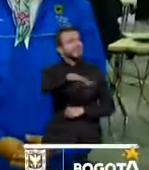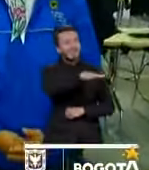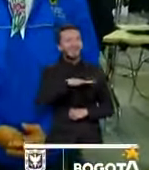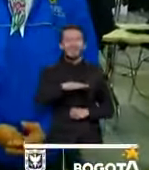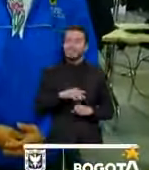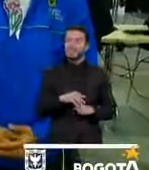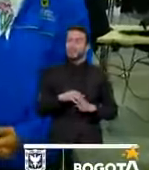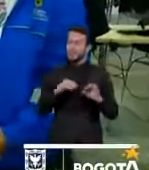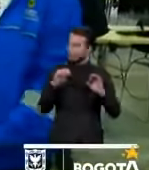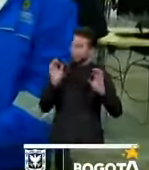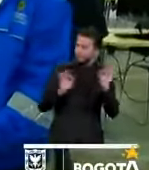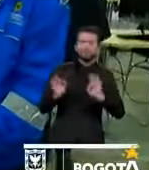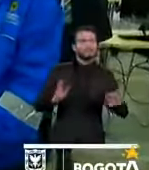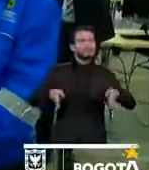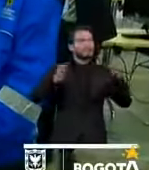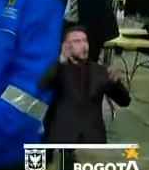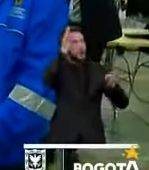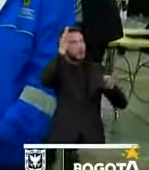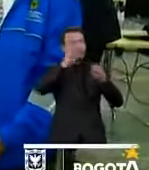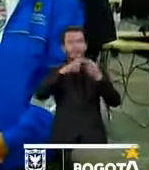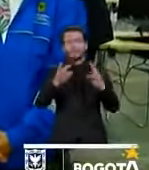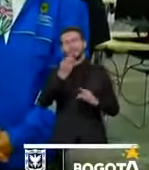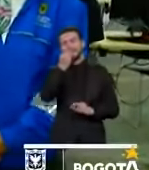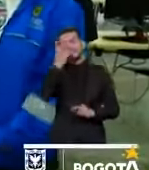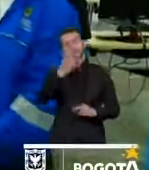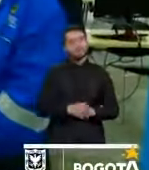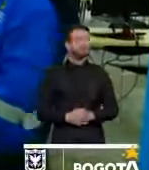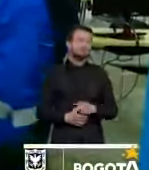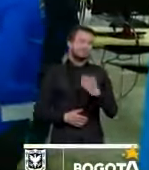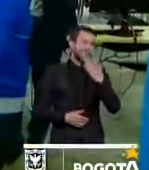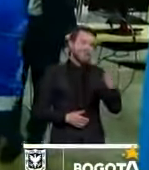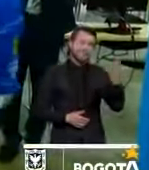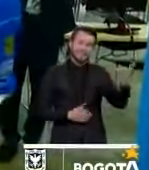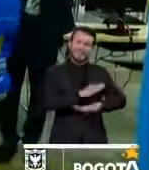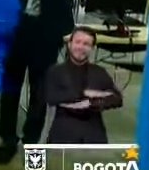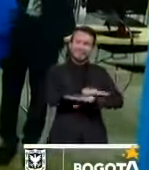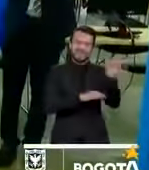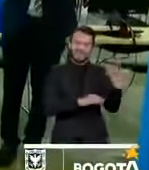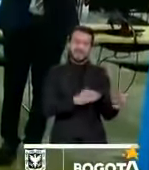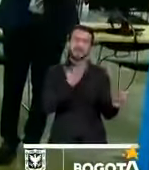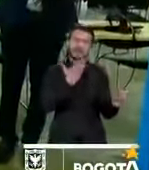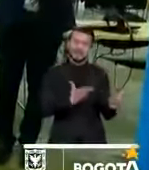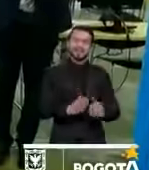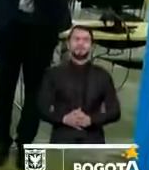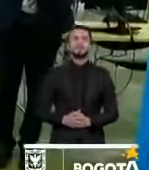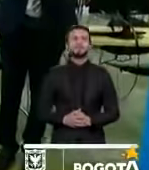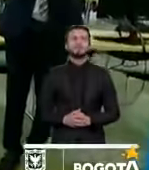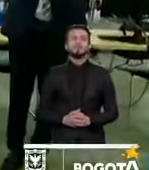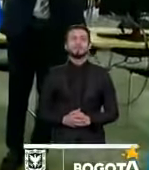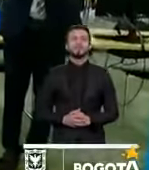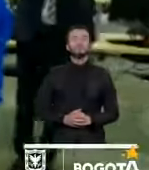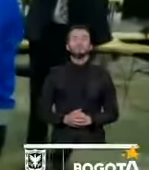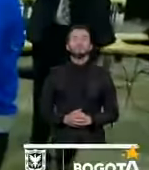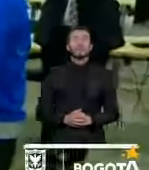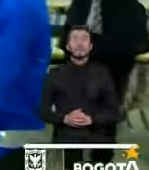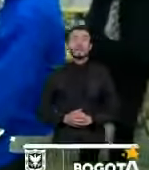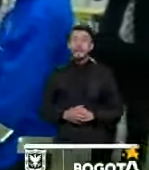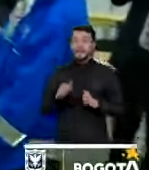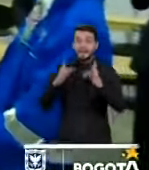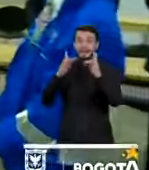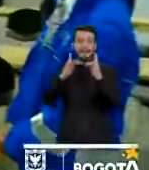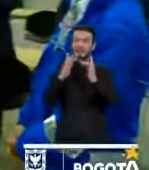este hospital. El hospital de Corferias. Muchas gracias, señora embajadora. Muchas gracias. Perfecto. Las charlas van a quedar en este sector. En este las sector. Las que